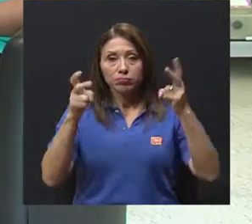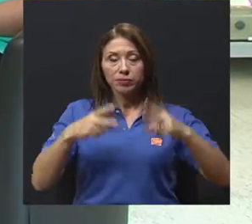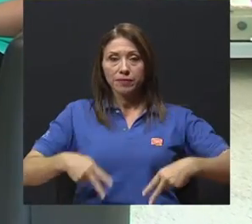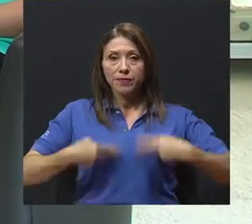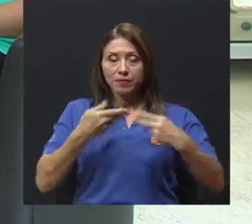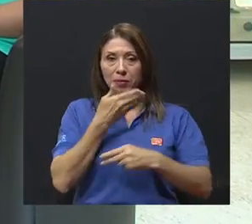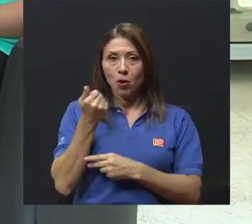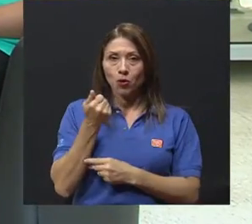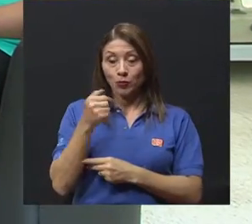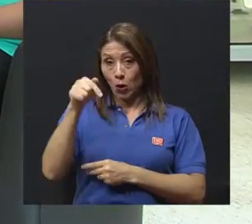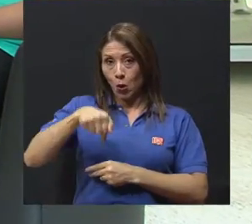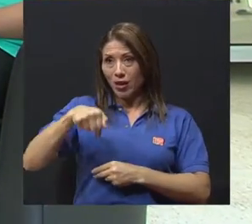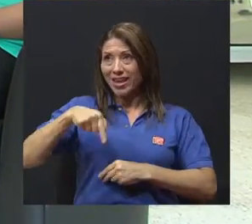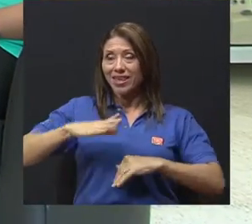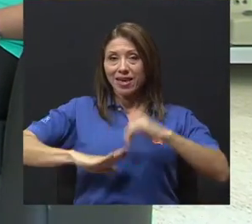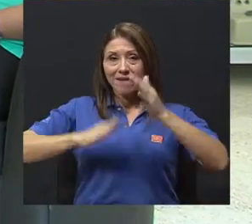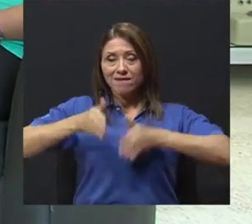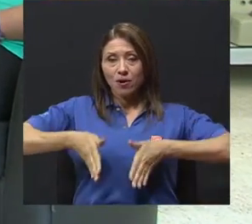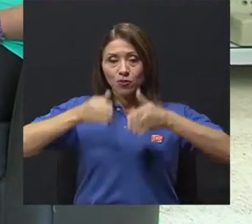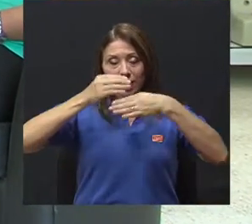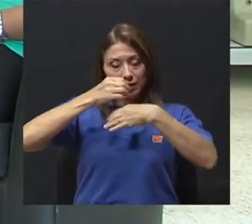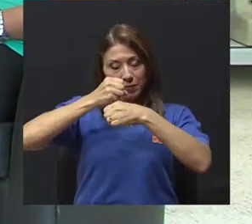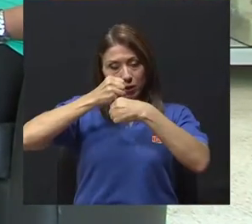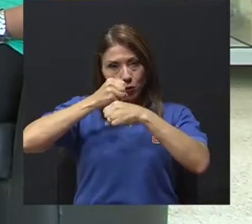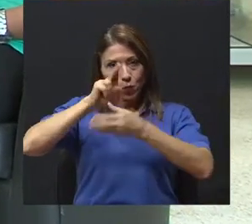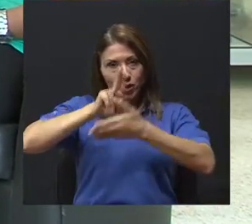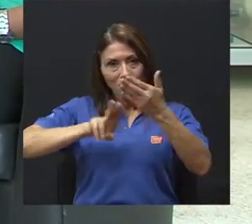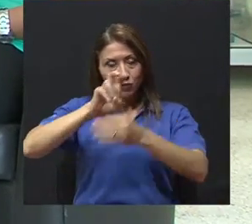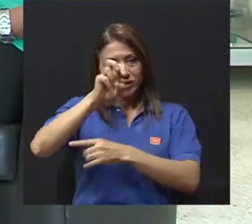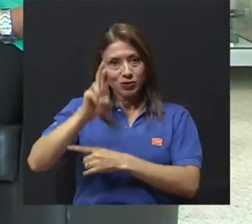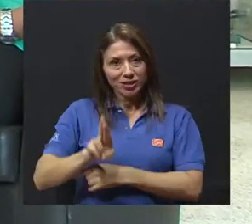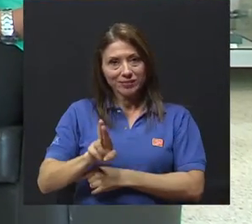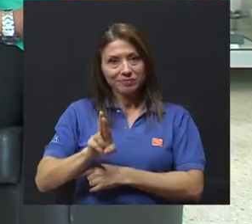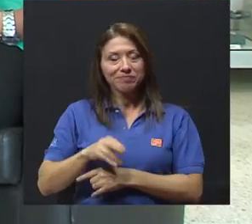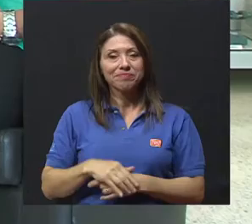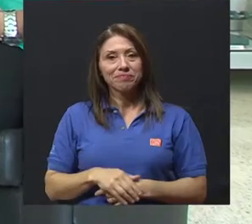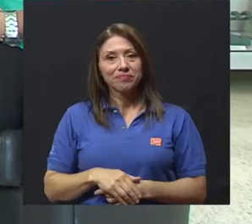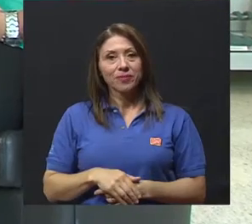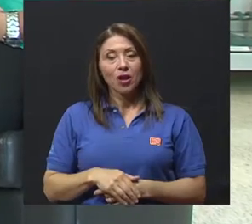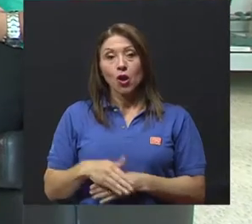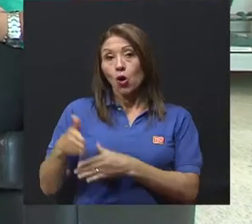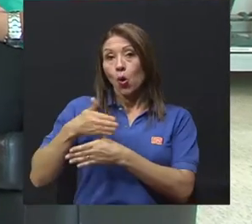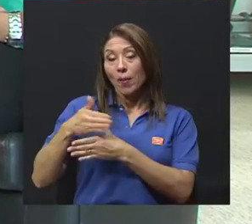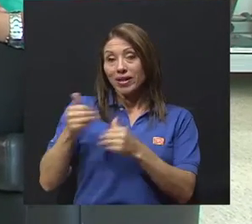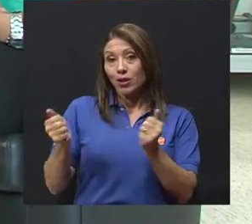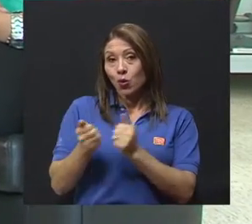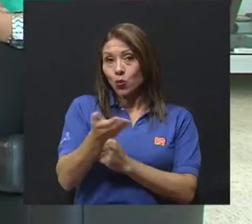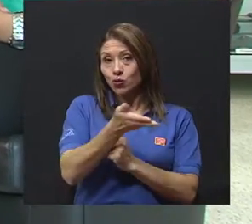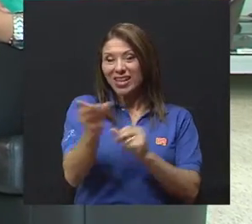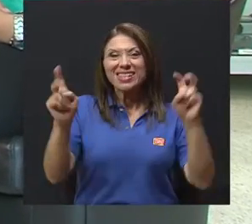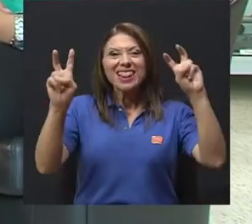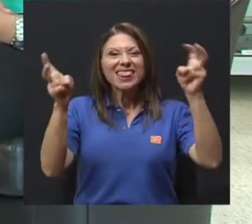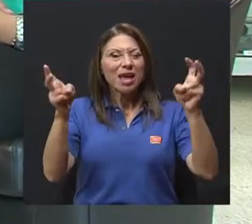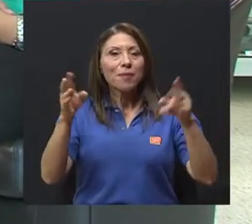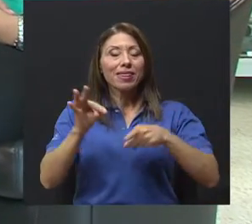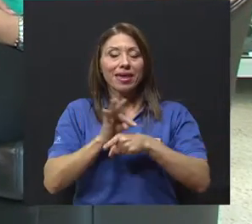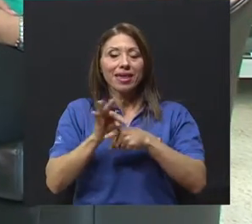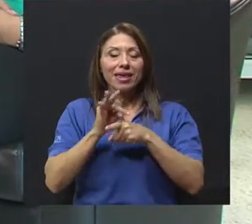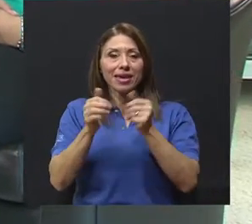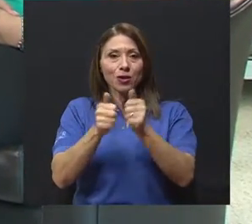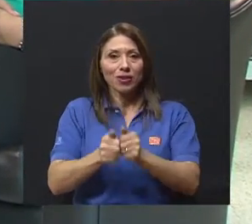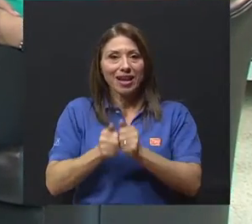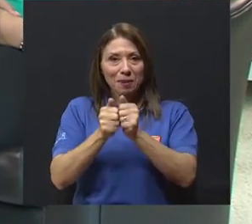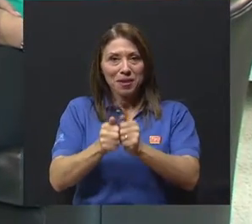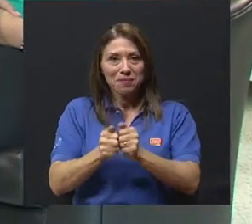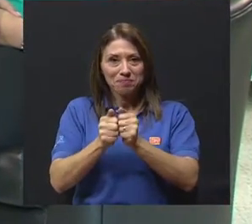mejor el día de hoy desde la facultad de microbiología de la universidad de costa rica compartiendo con ustedes el tema de la